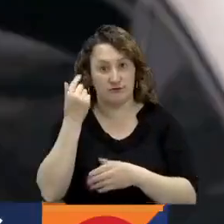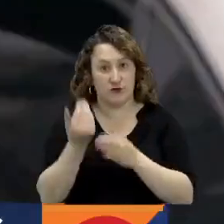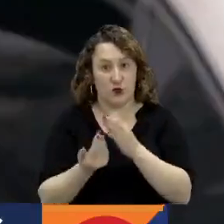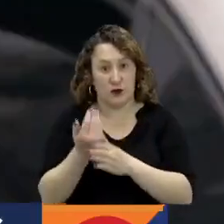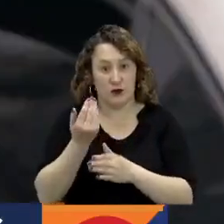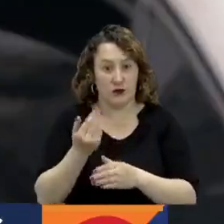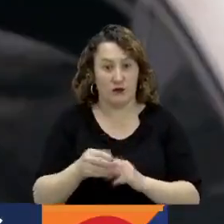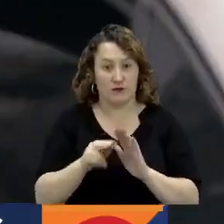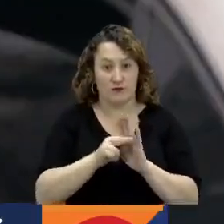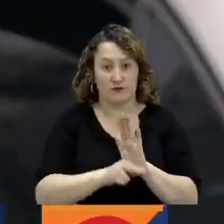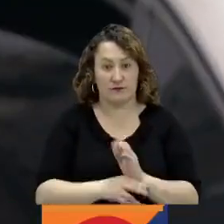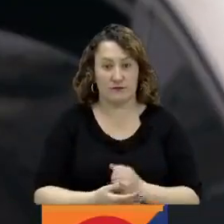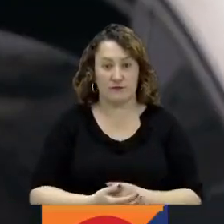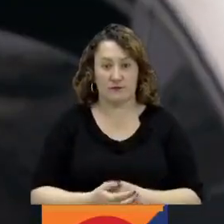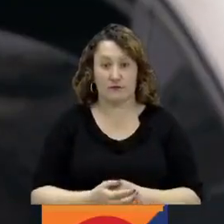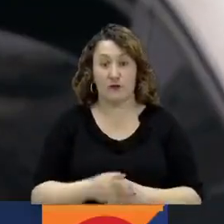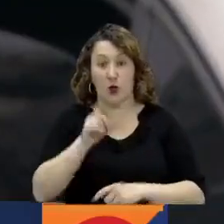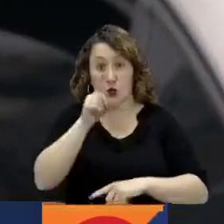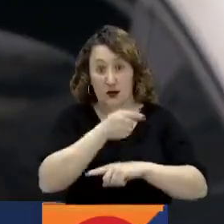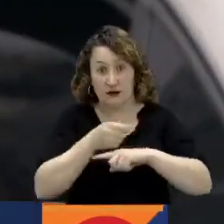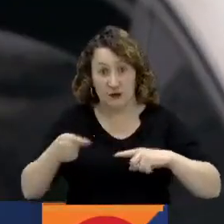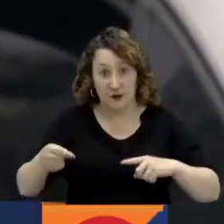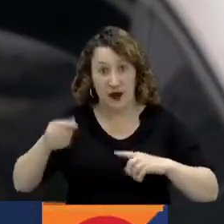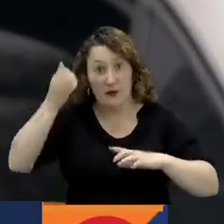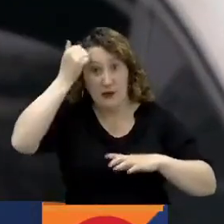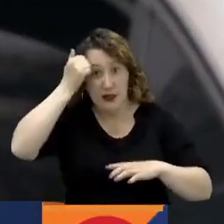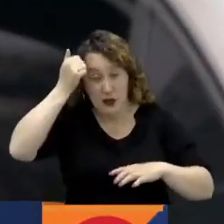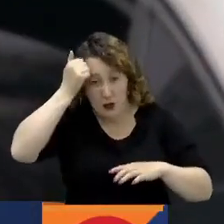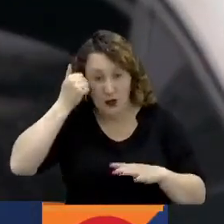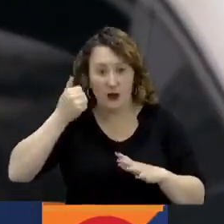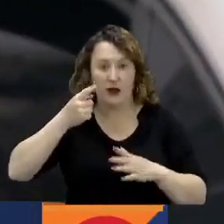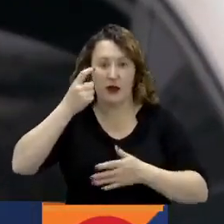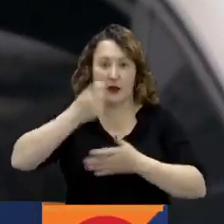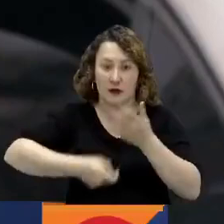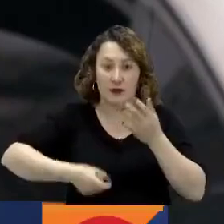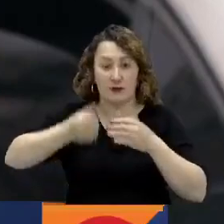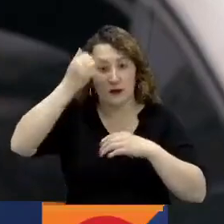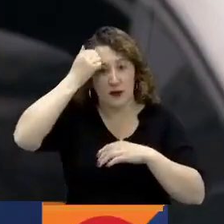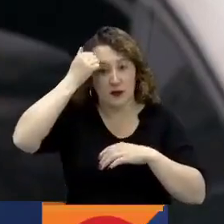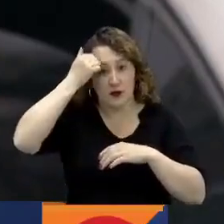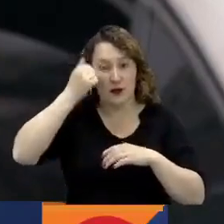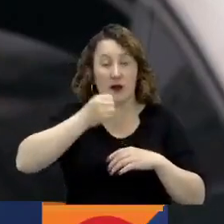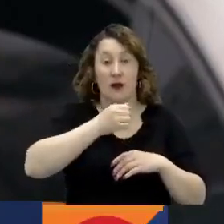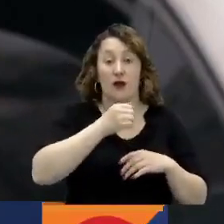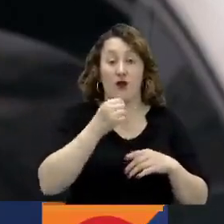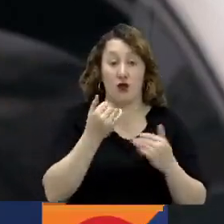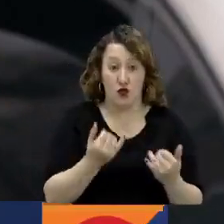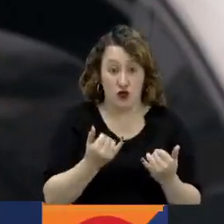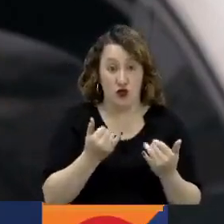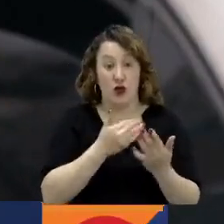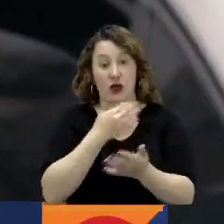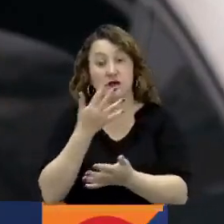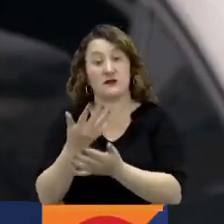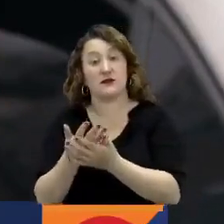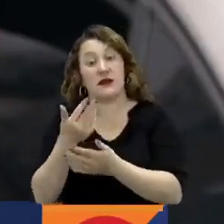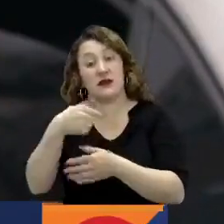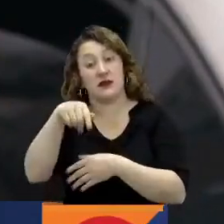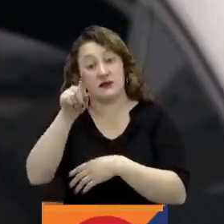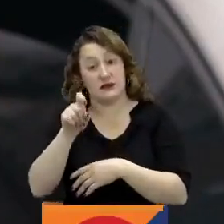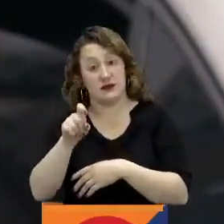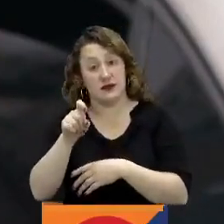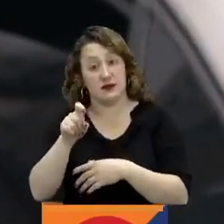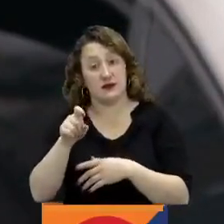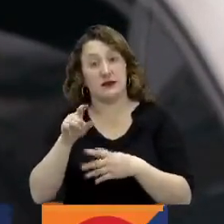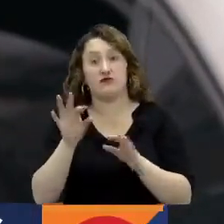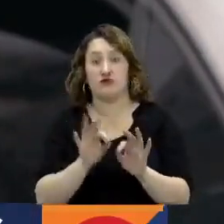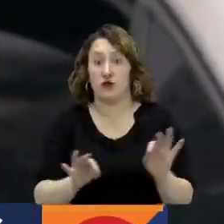medida. Una semana de pedagogía, de imposición de comparendos pedagógicos que va desde el día de hoy hasta el 16 inclusive, pues